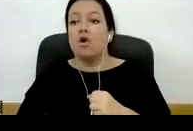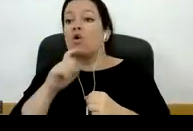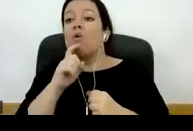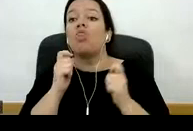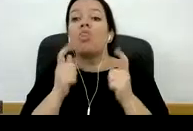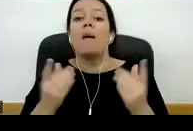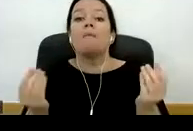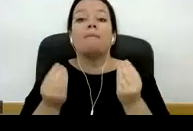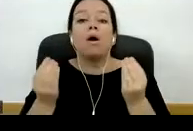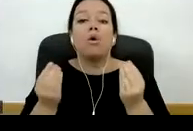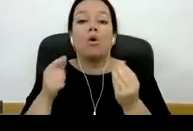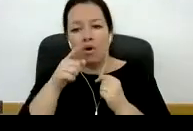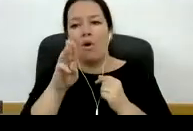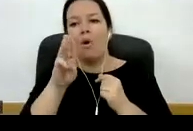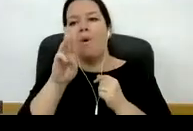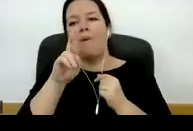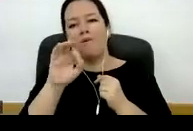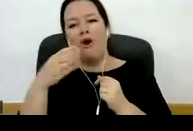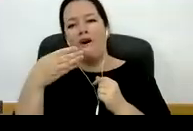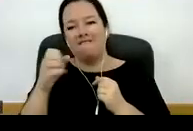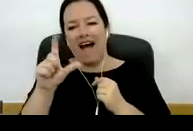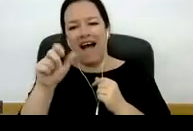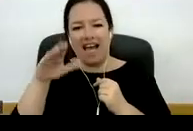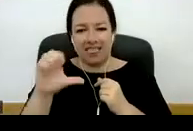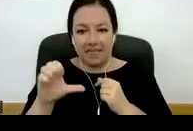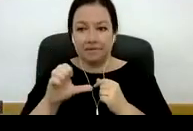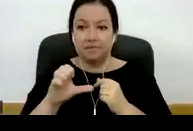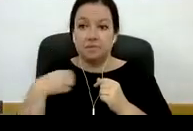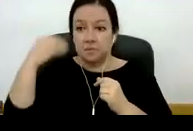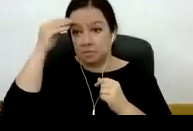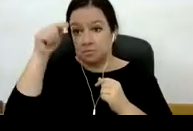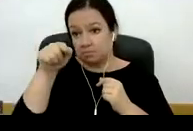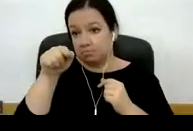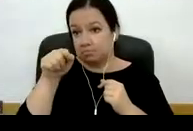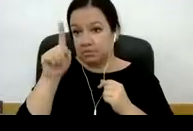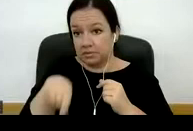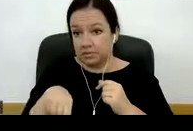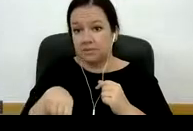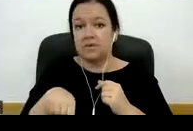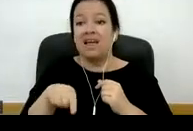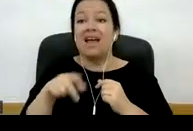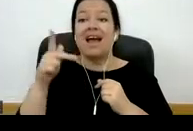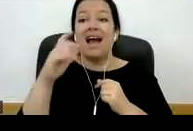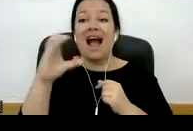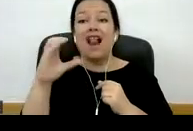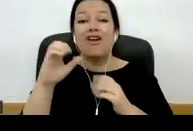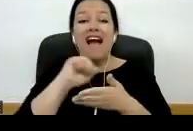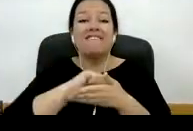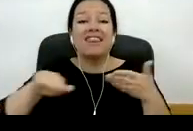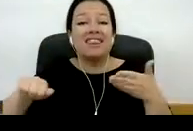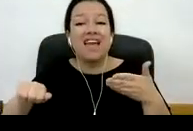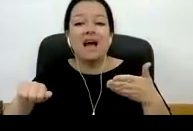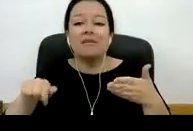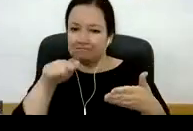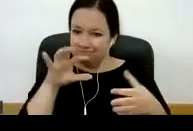mediante el ProBalance. Y aquí también yo creo que aquí funciona claramente el concepto de calorías vacías, nos puede ir